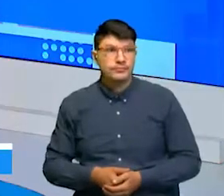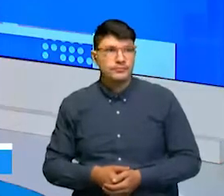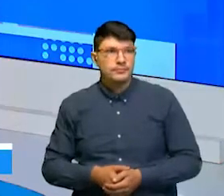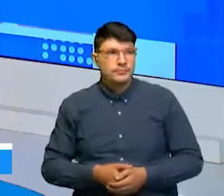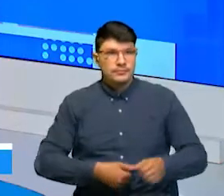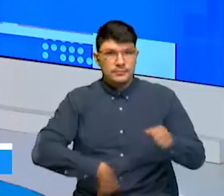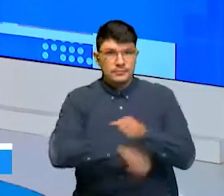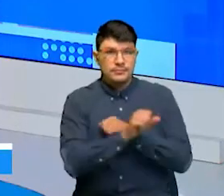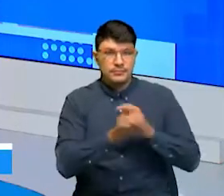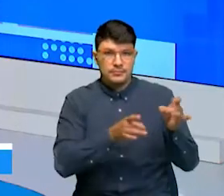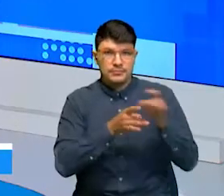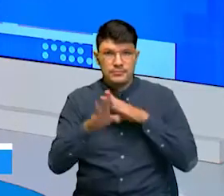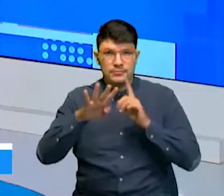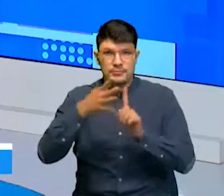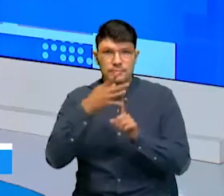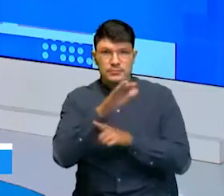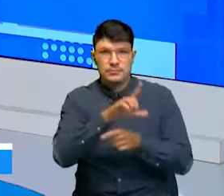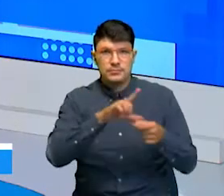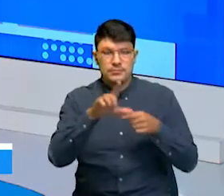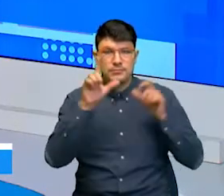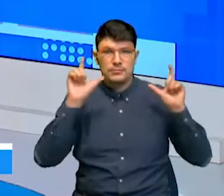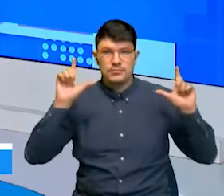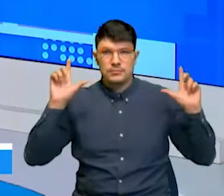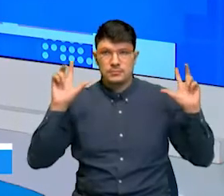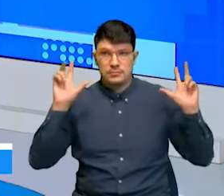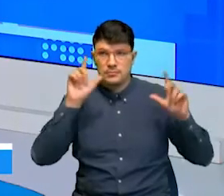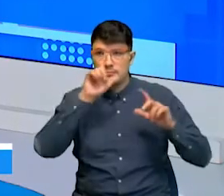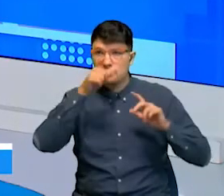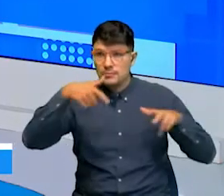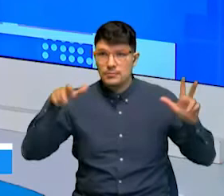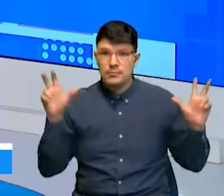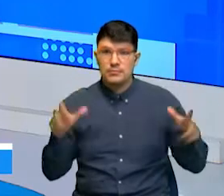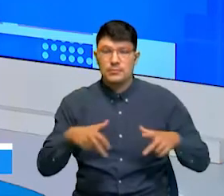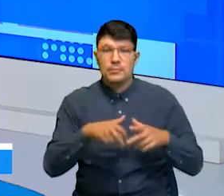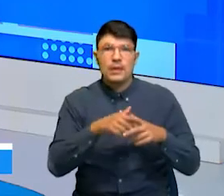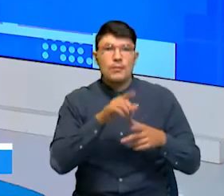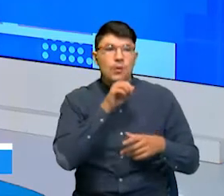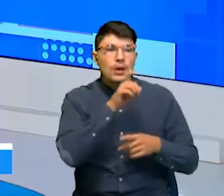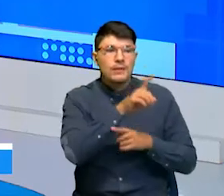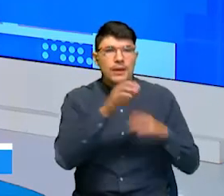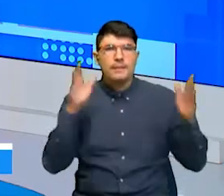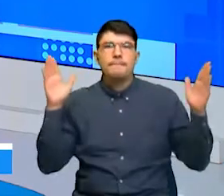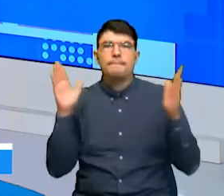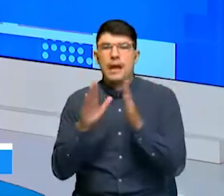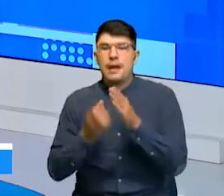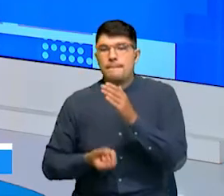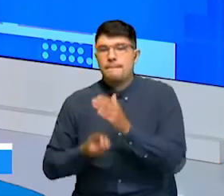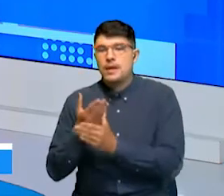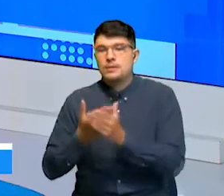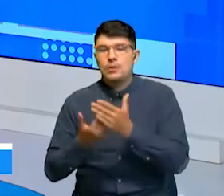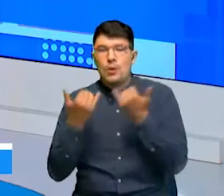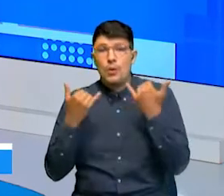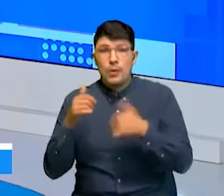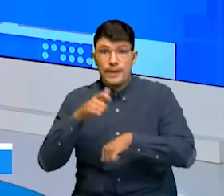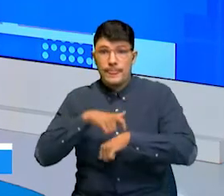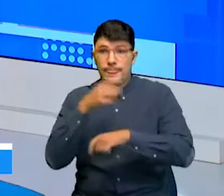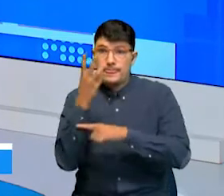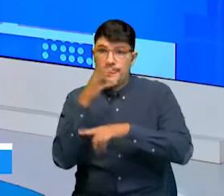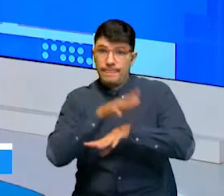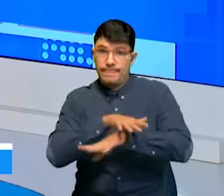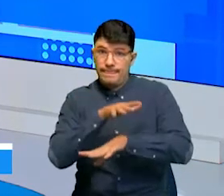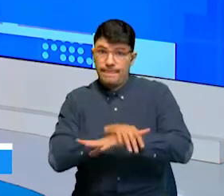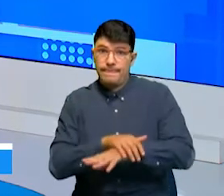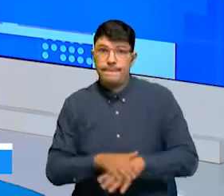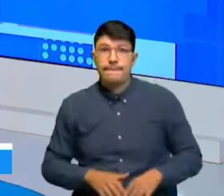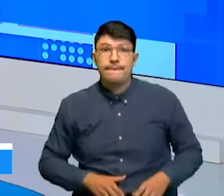Y en partido válido por la cuarta fecha de la Liga Águila, Atlético Bucaramanga y Deportivo Pasto se medirán hoy a las 3 de la tarde. En el equipo Leopardo no estarán Sherman